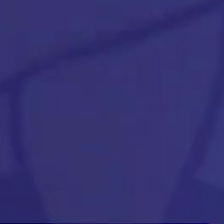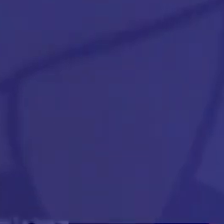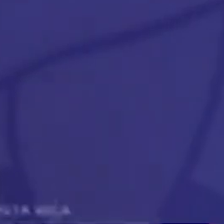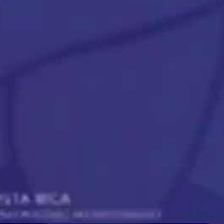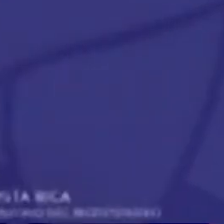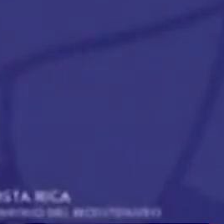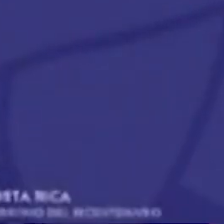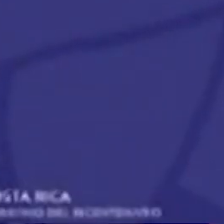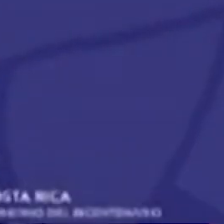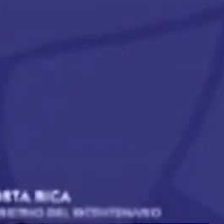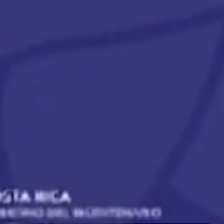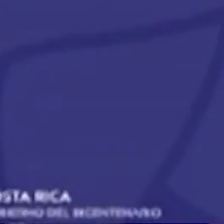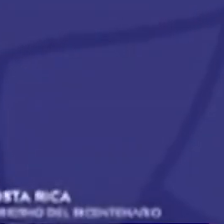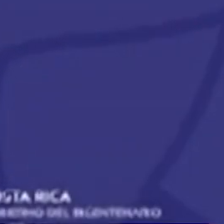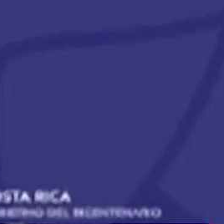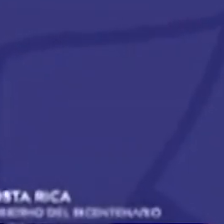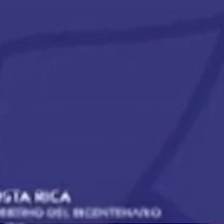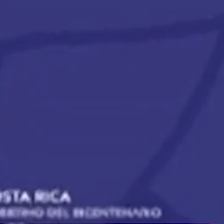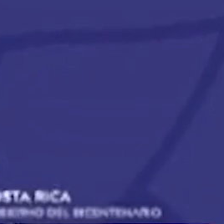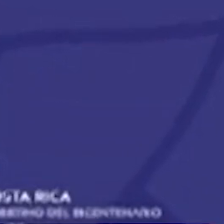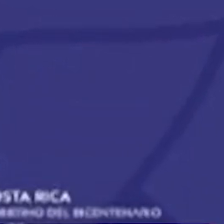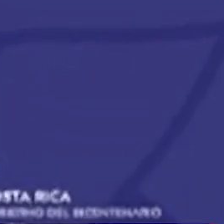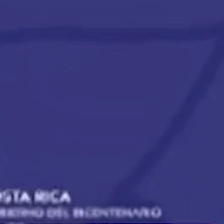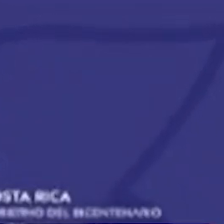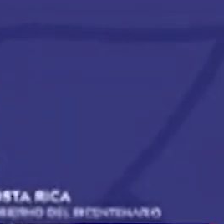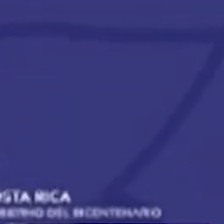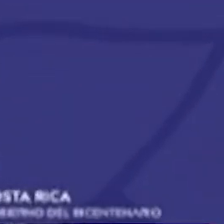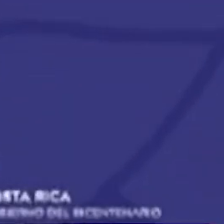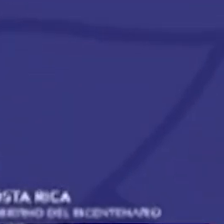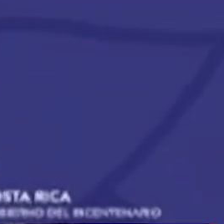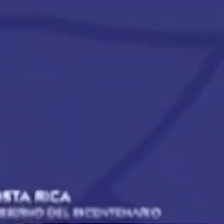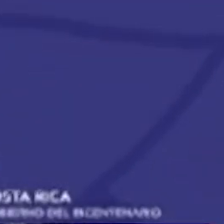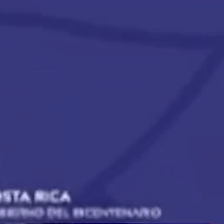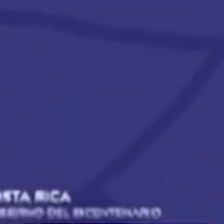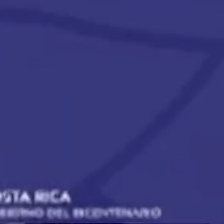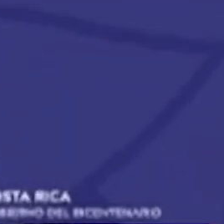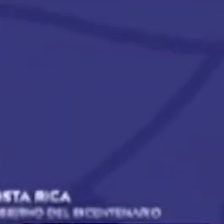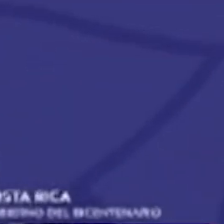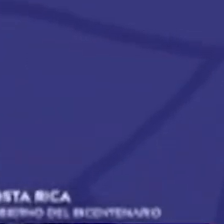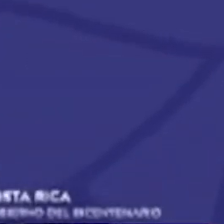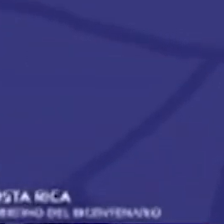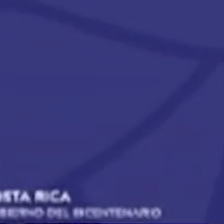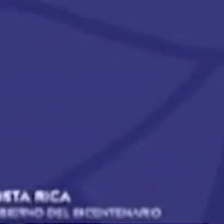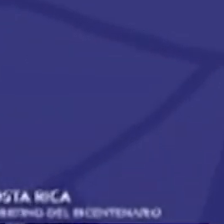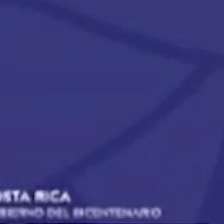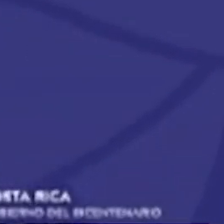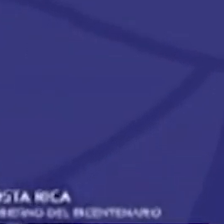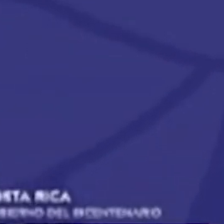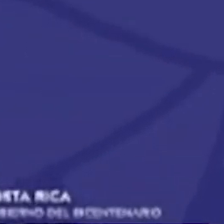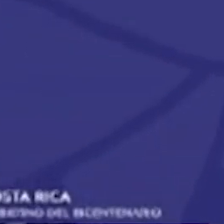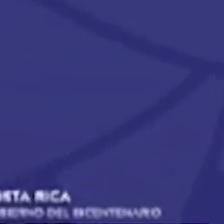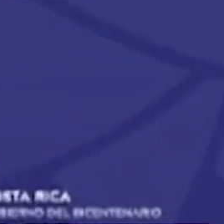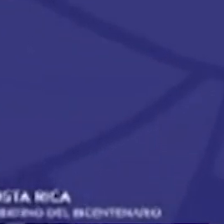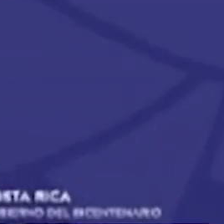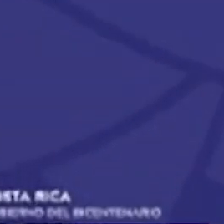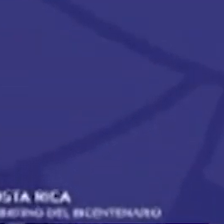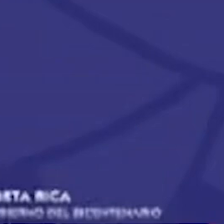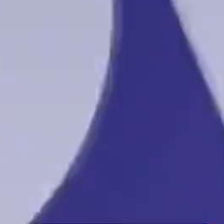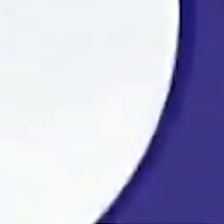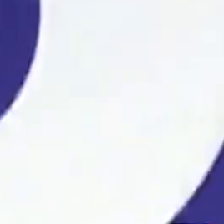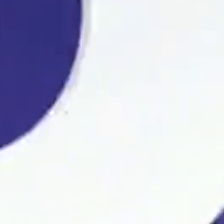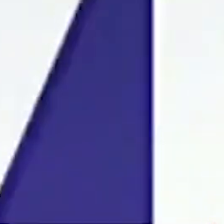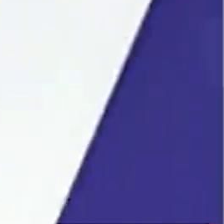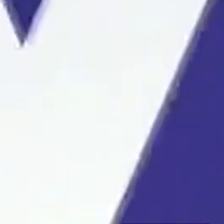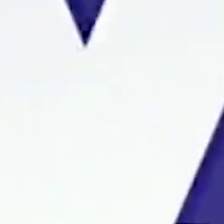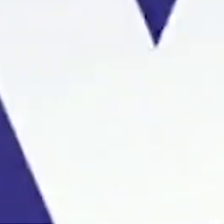implementa el Gobierno de la República para personas trabajadoras afectadas por la emergencia del COVID-19. Para hacer